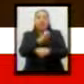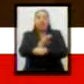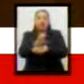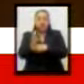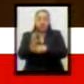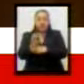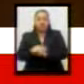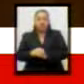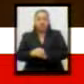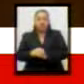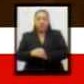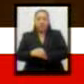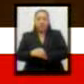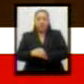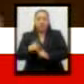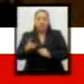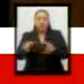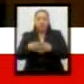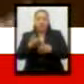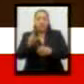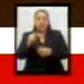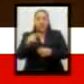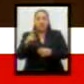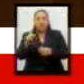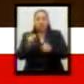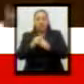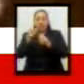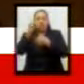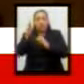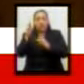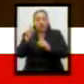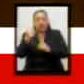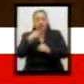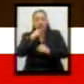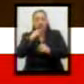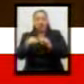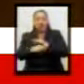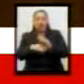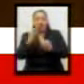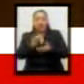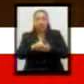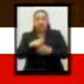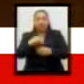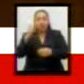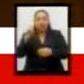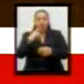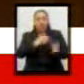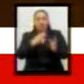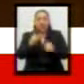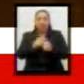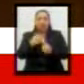incidencia a equipos de regidoras, a equipos de concejalas, a mujeres de base, porque en Bolivia una parte de las